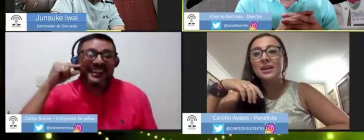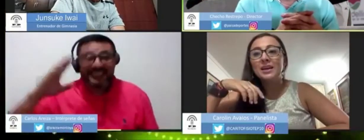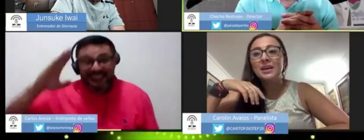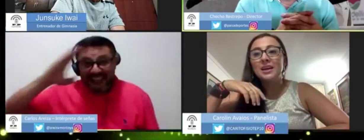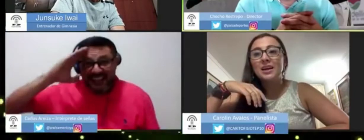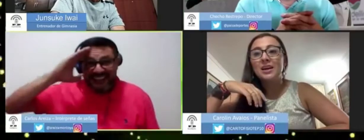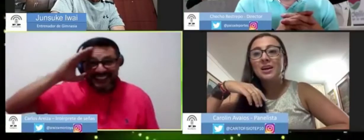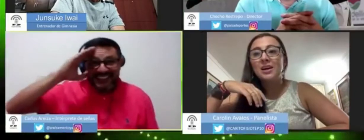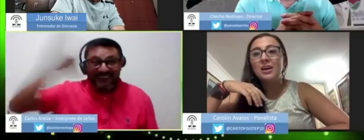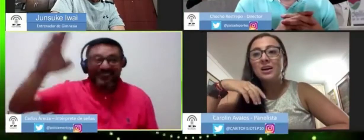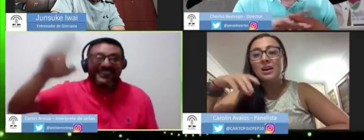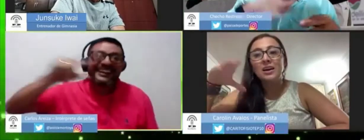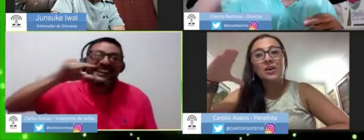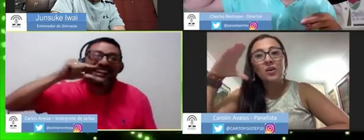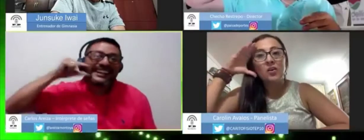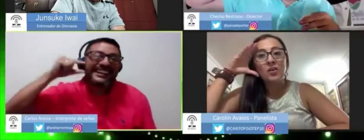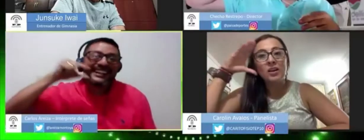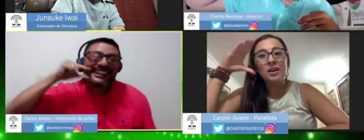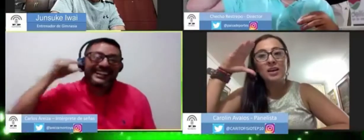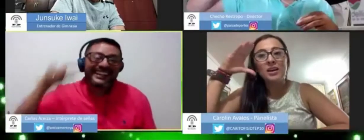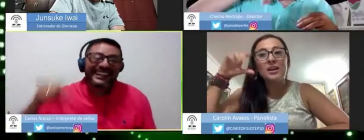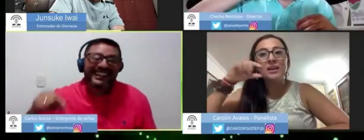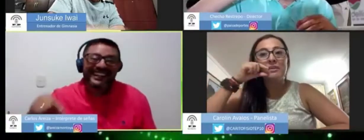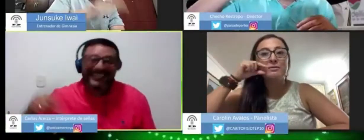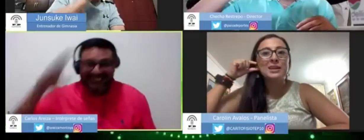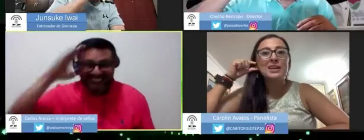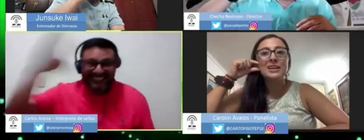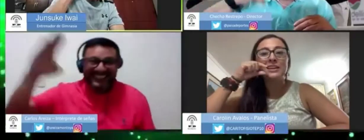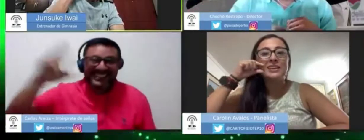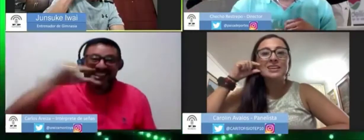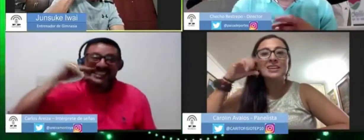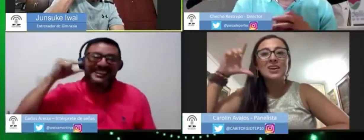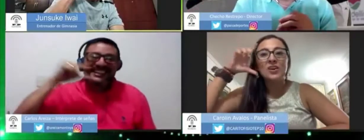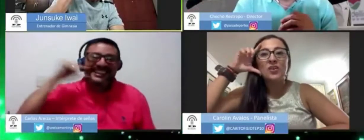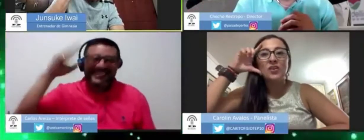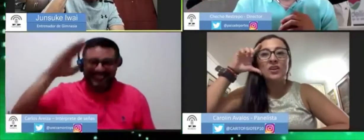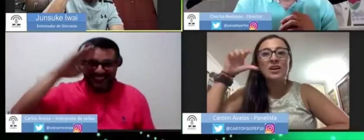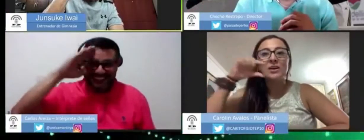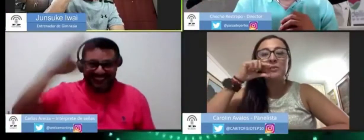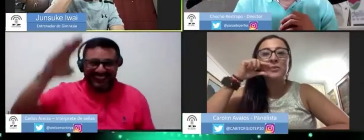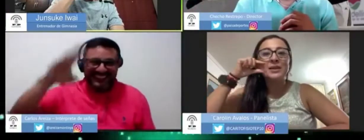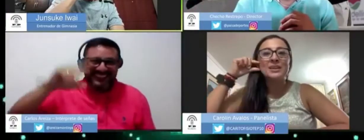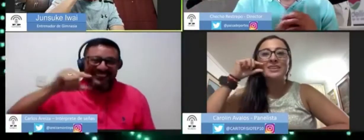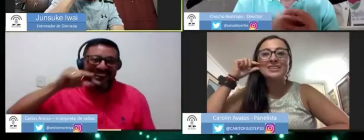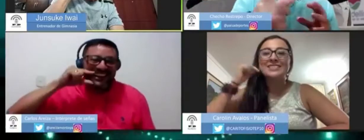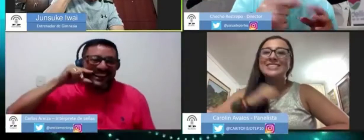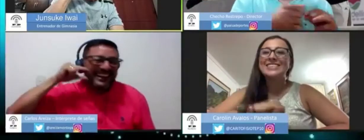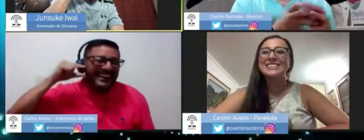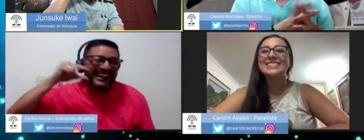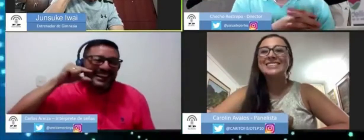Es así. Hola María. Hola María. Hola María. Hola.